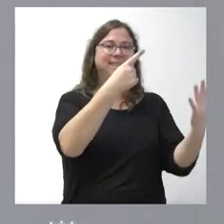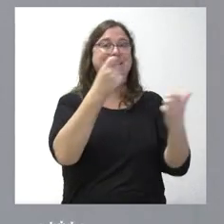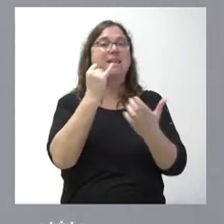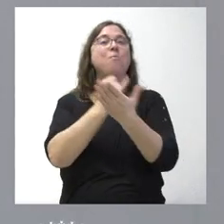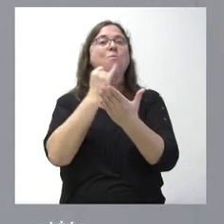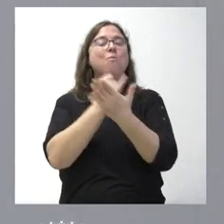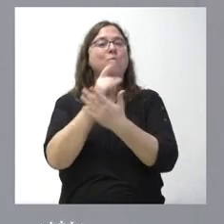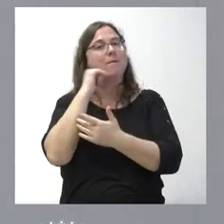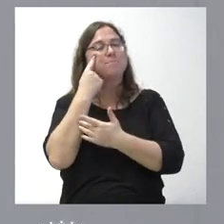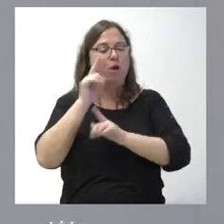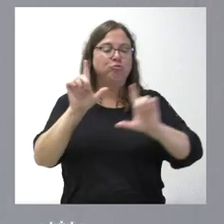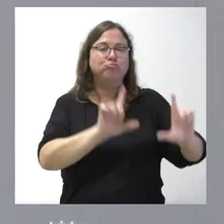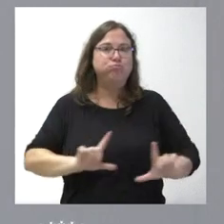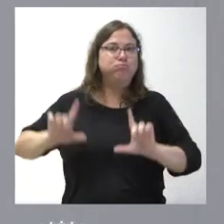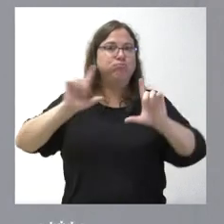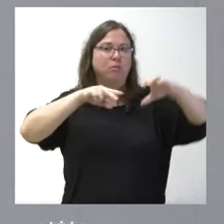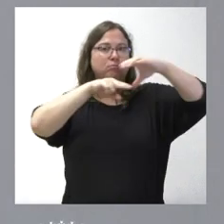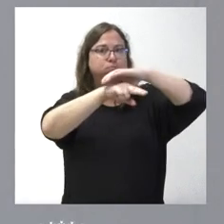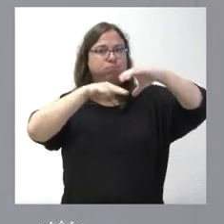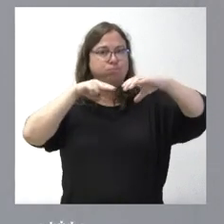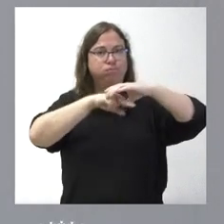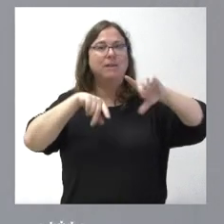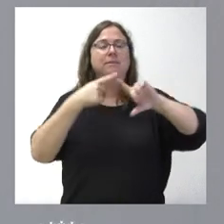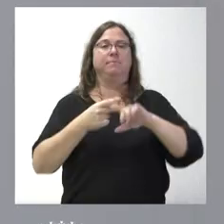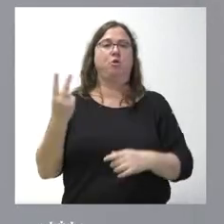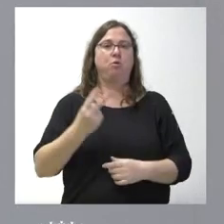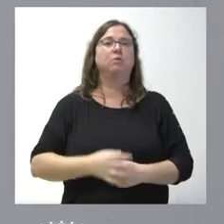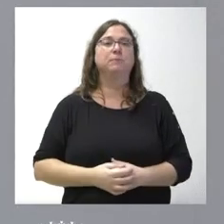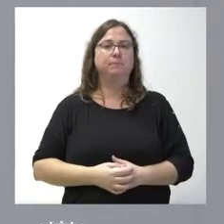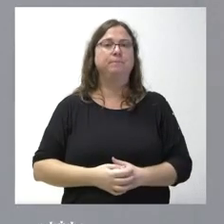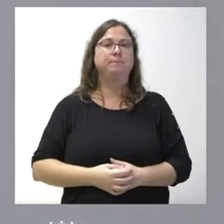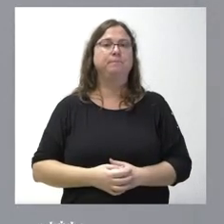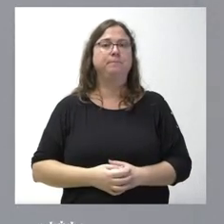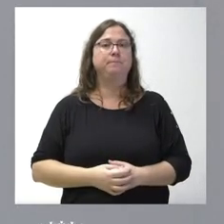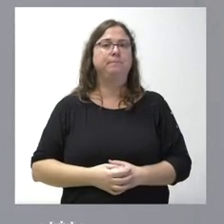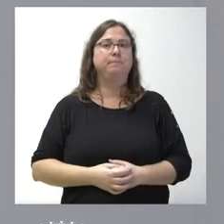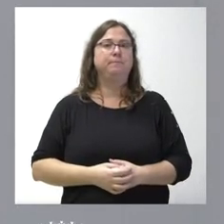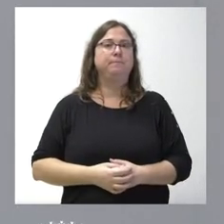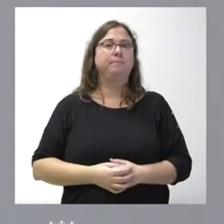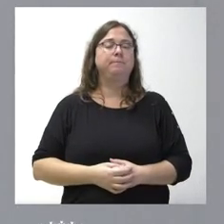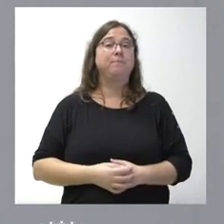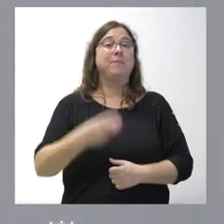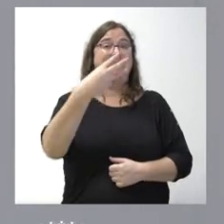diagnósticas por imagen resonancia magnética y Tac